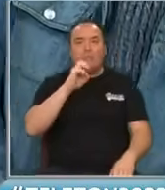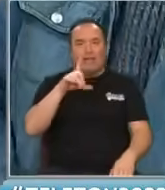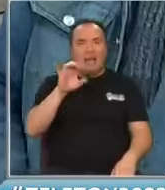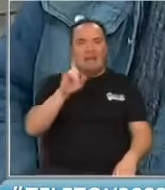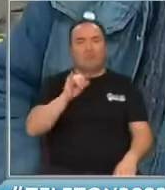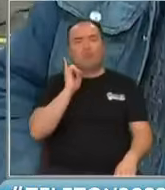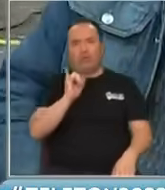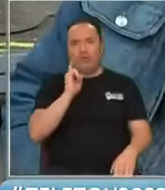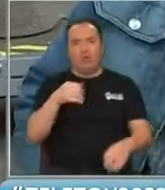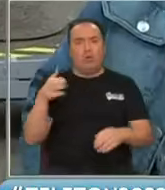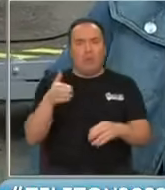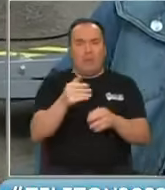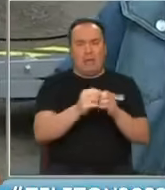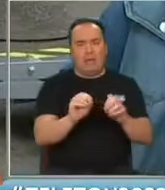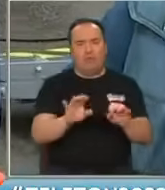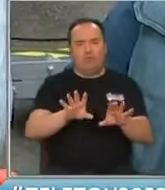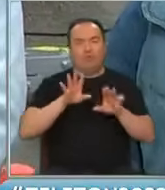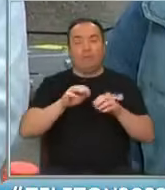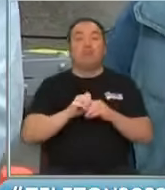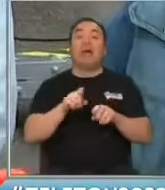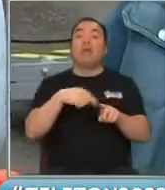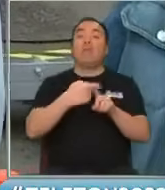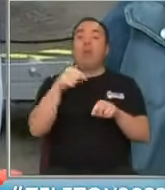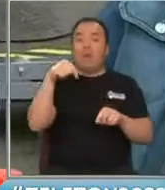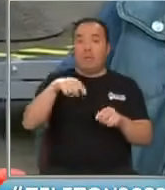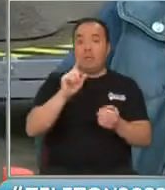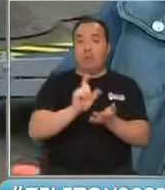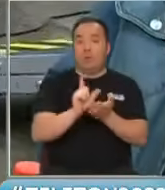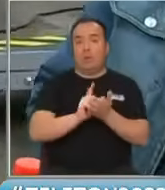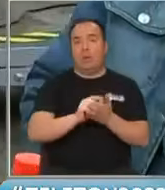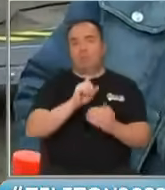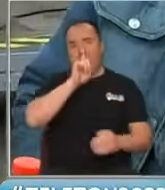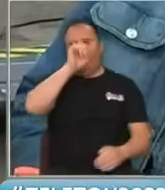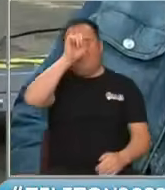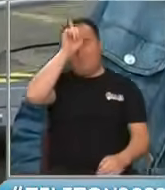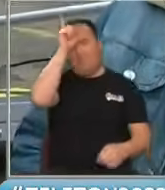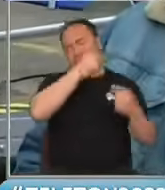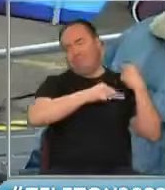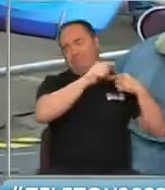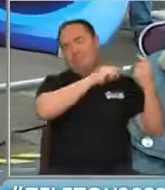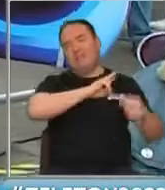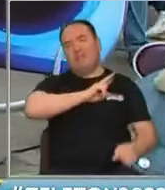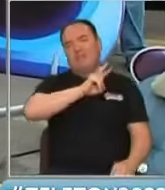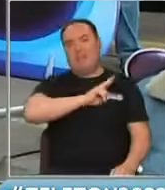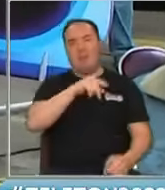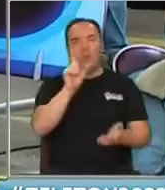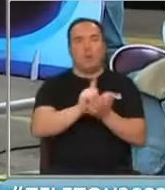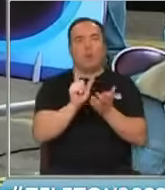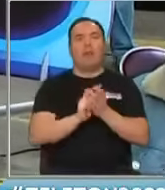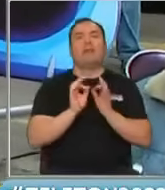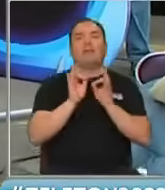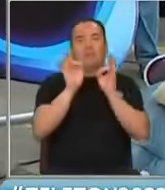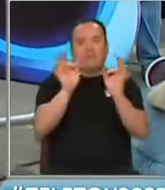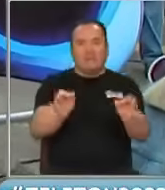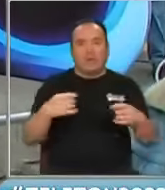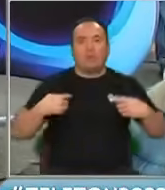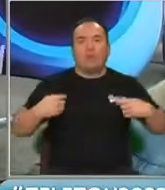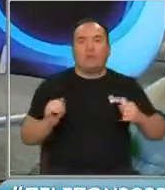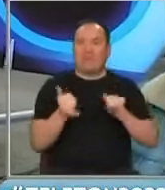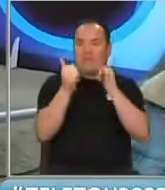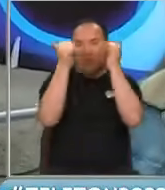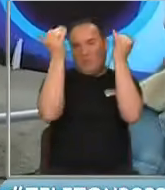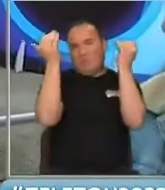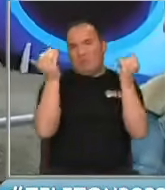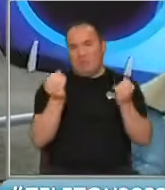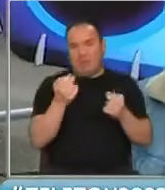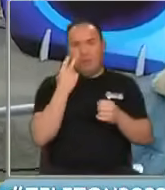en Caleta Portales. Además, la Caleta Portales tan tradicional de Valparaíso, tiene una onda especial, uno lo pasa bien, puede cotizar